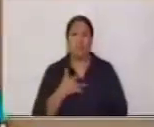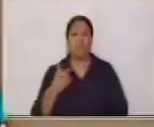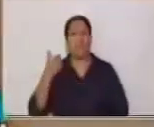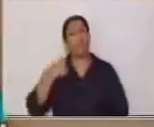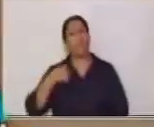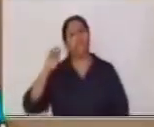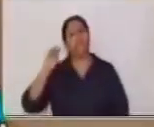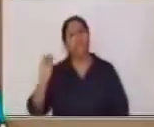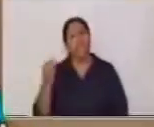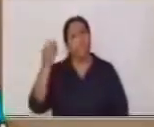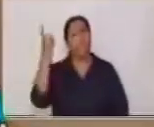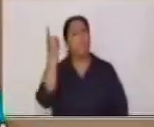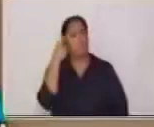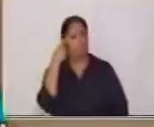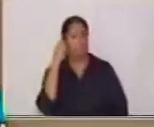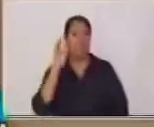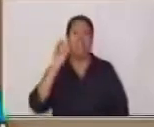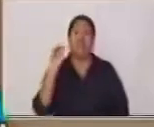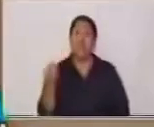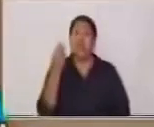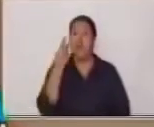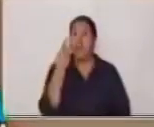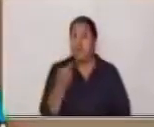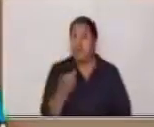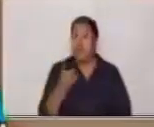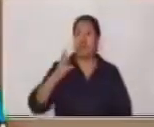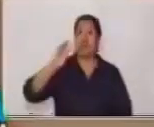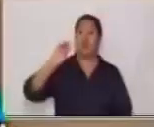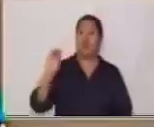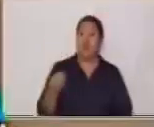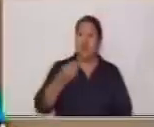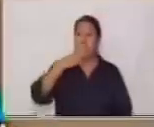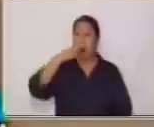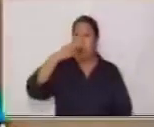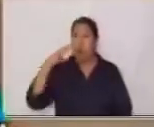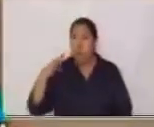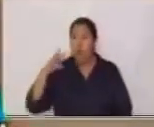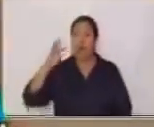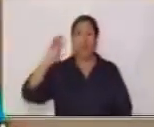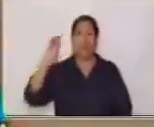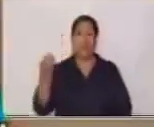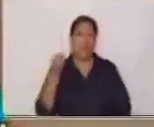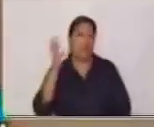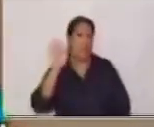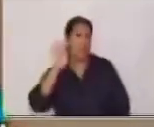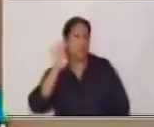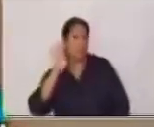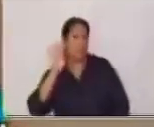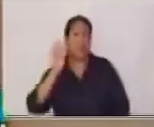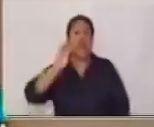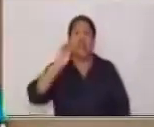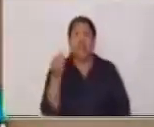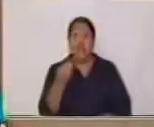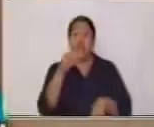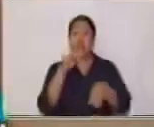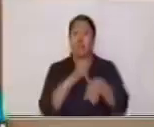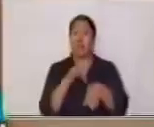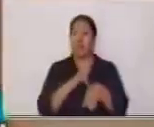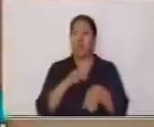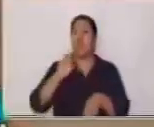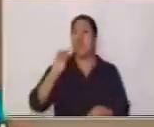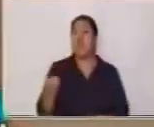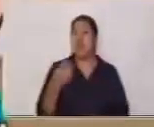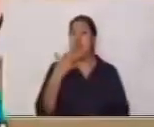pensaba? ¿Qué vi? ¿Qué olí? ¿Qué escuché? ¿Qué toqué? ¿Y qué